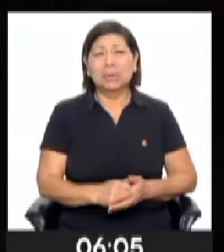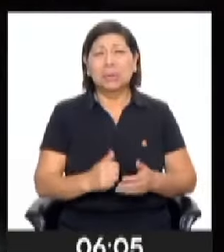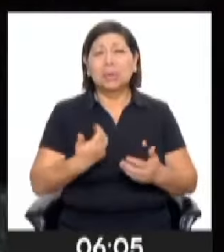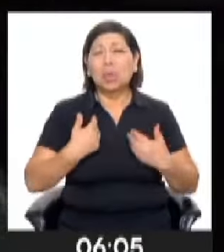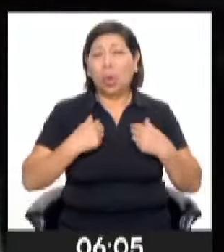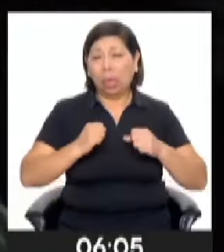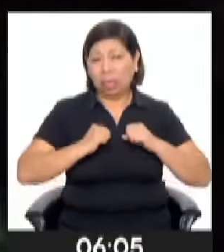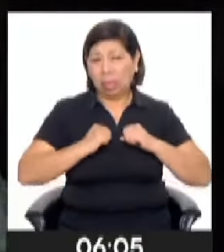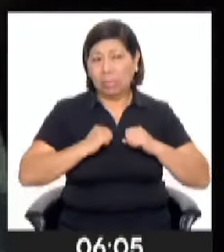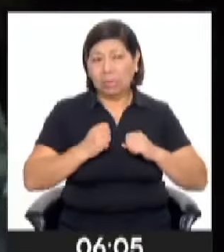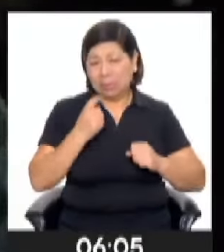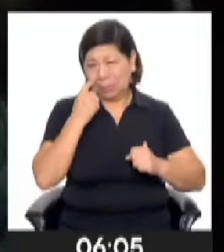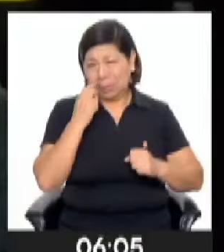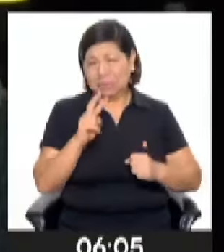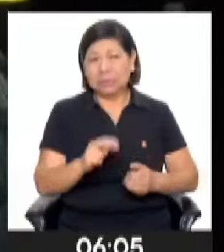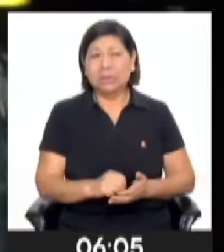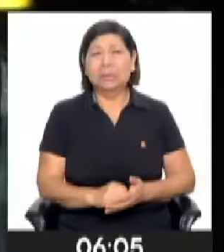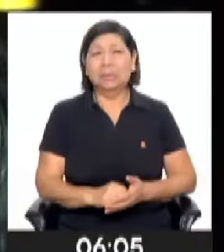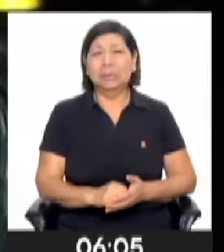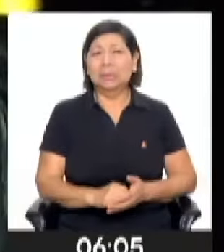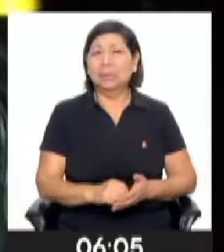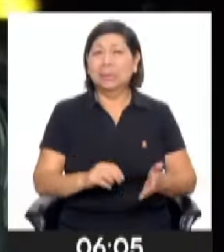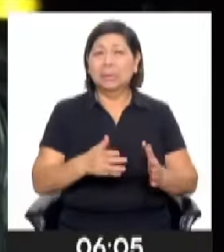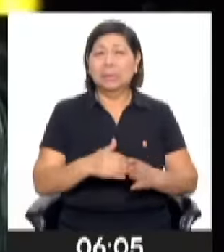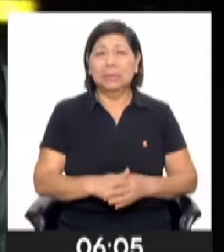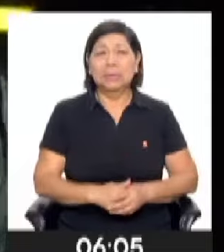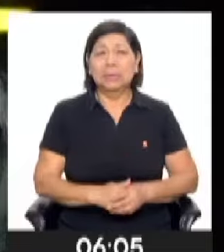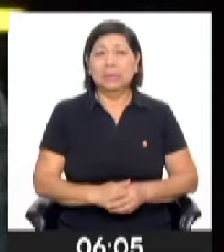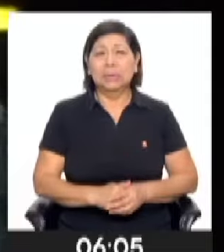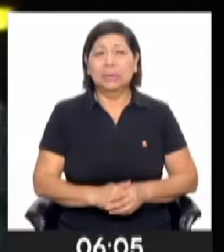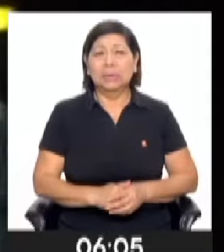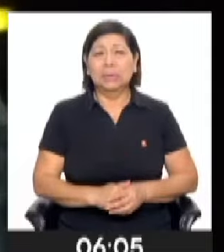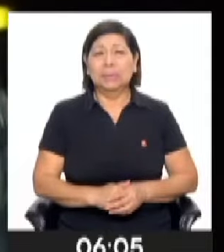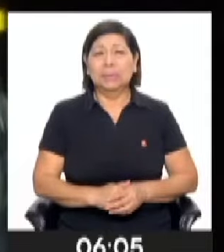y no, sí, ahorita me veo con la sorpresa de un lobo marino muerto, ¿no? El pedido que ustedes